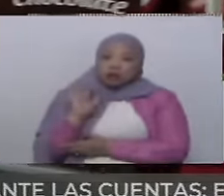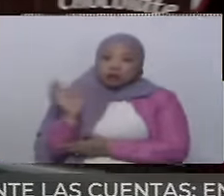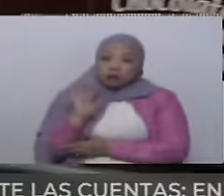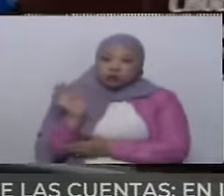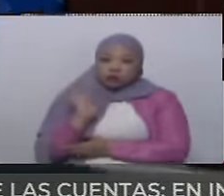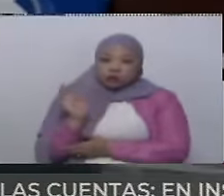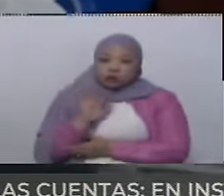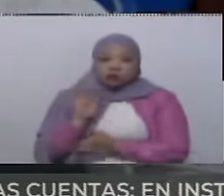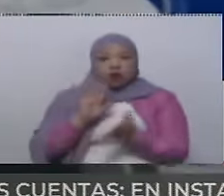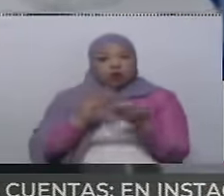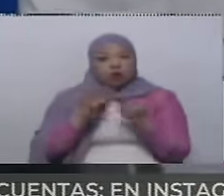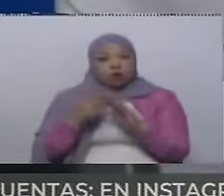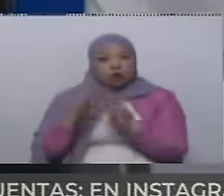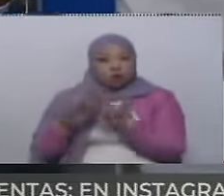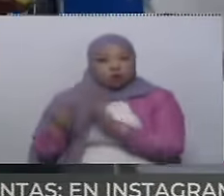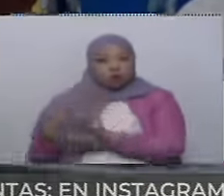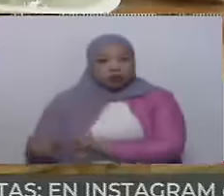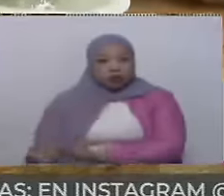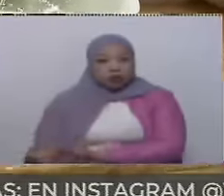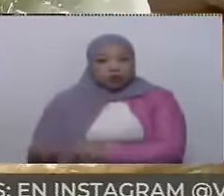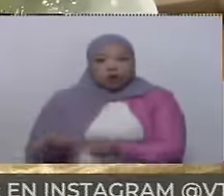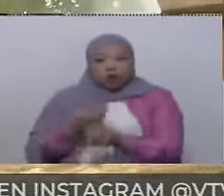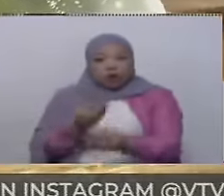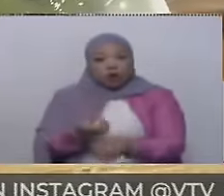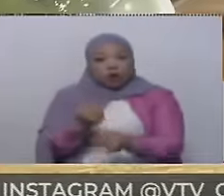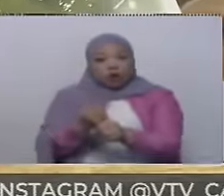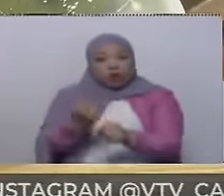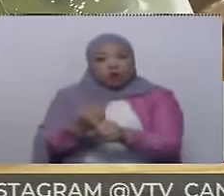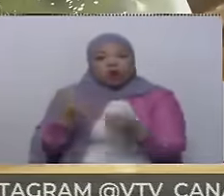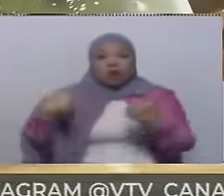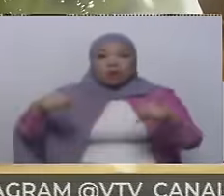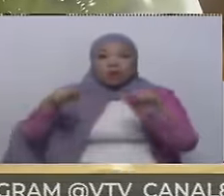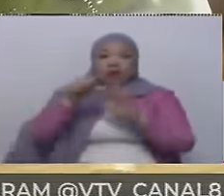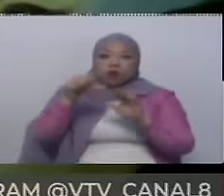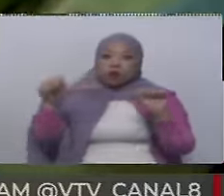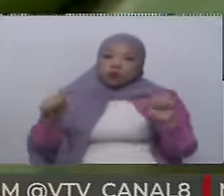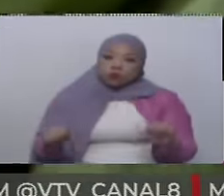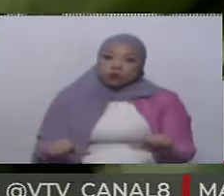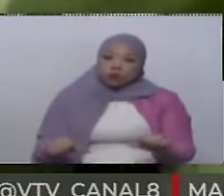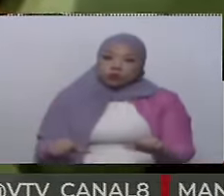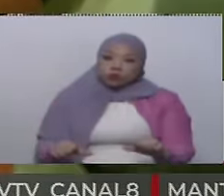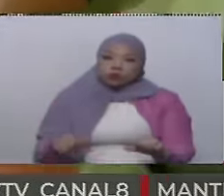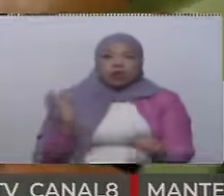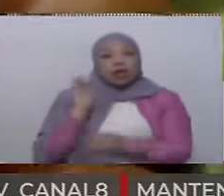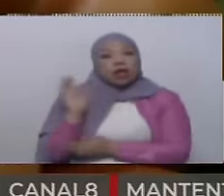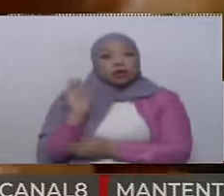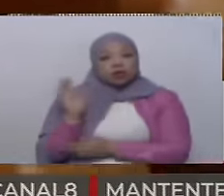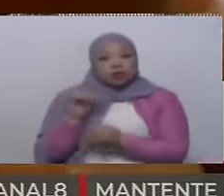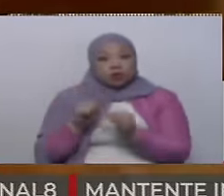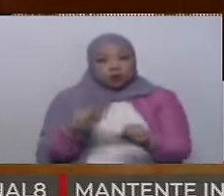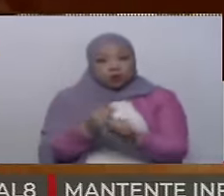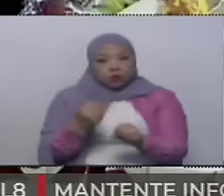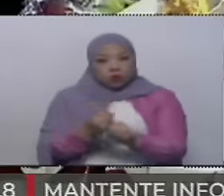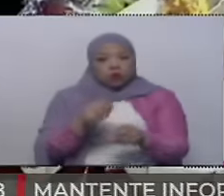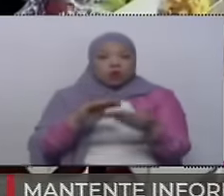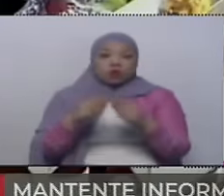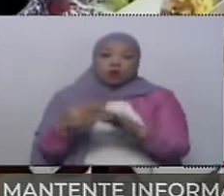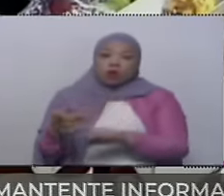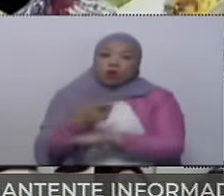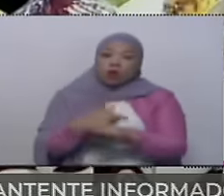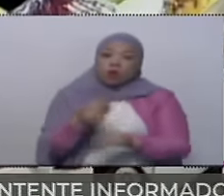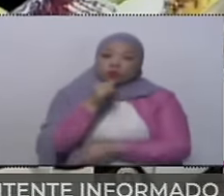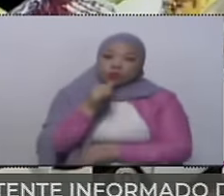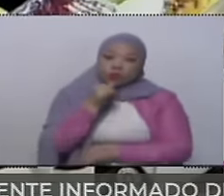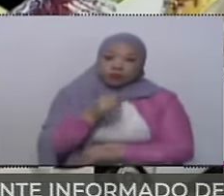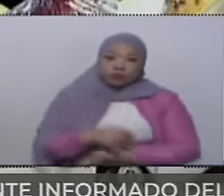con las comunas. El método que utilizamos, mi comandante presidente, es en asamblea permanente con los comuneros y los bodegueros,